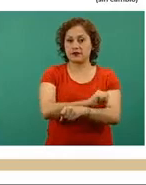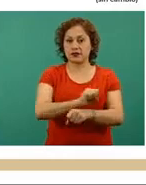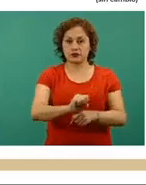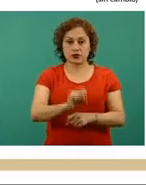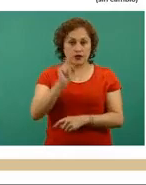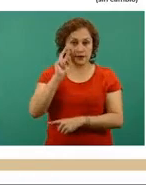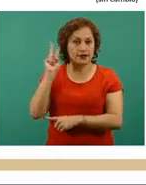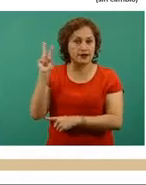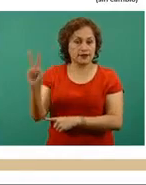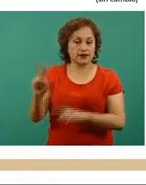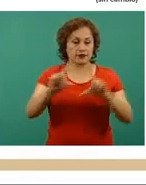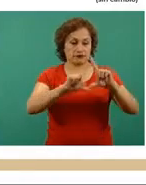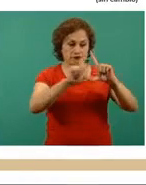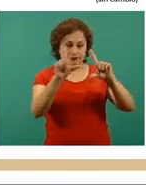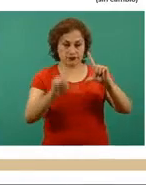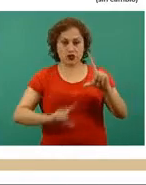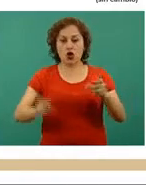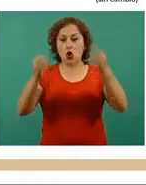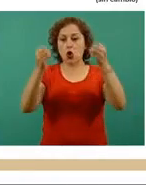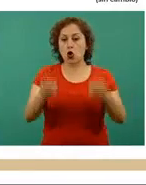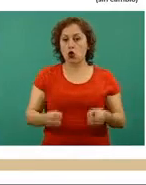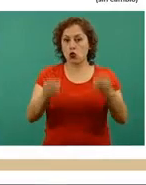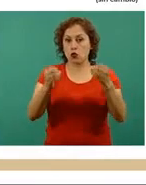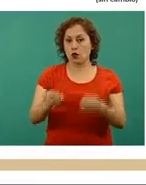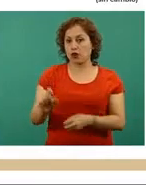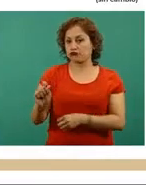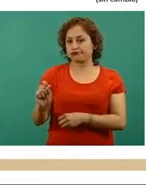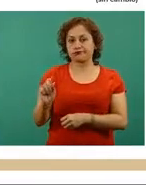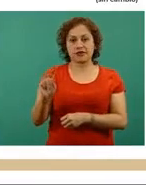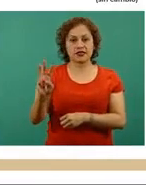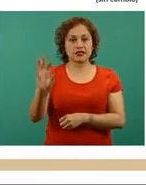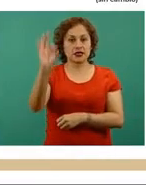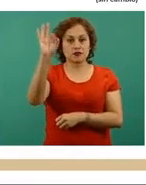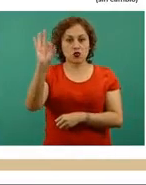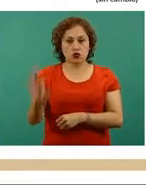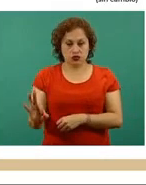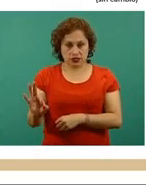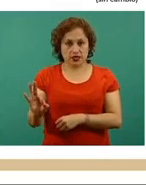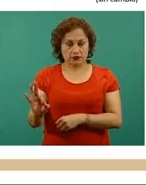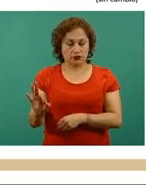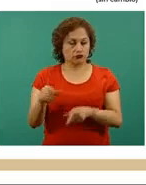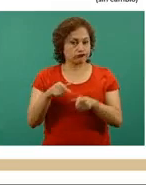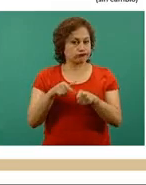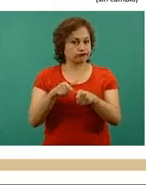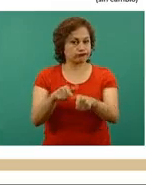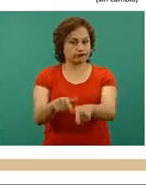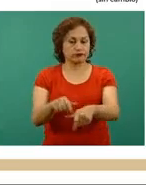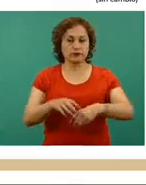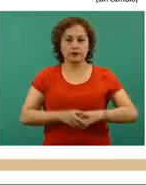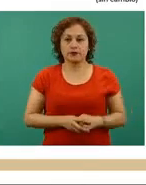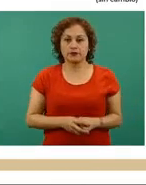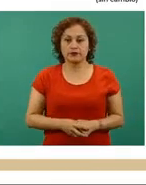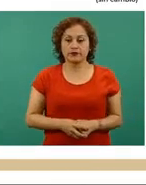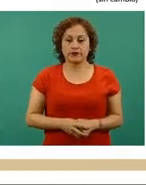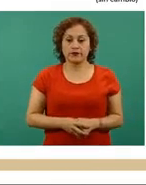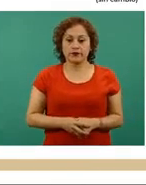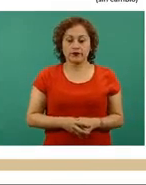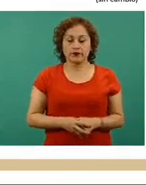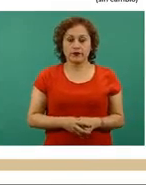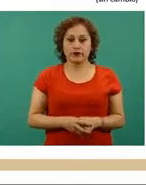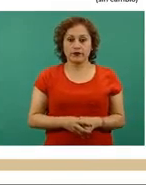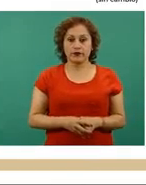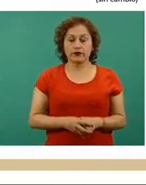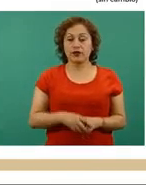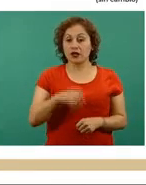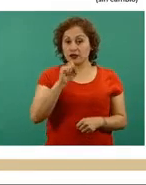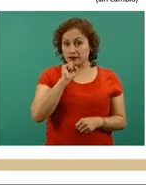vemos, la representamos sin cambio, con el 23% establecido, y tenemos que por